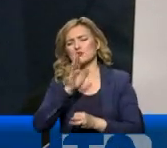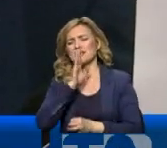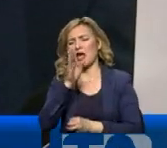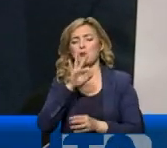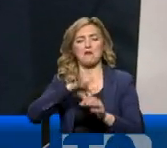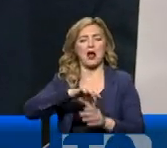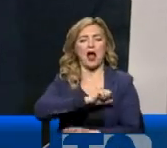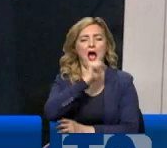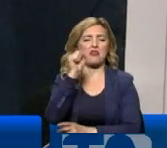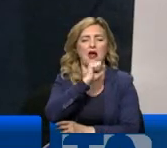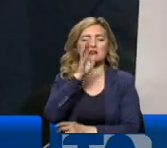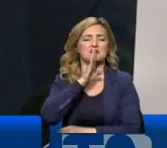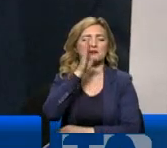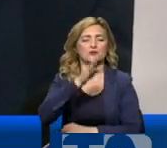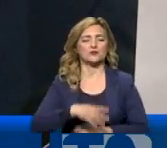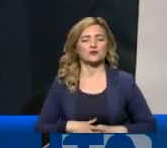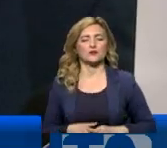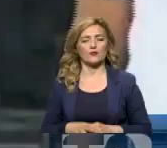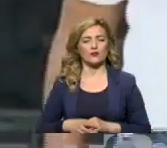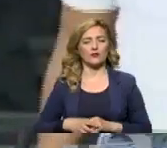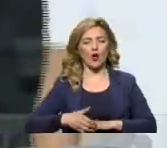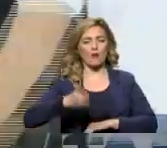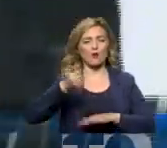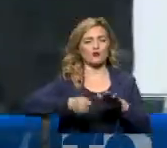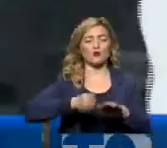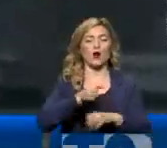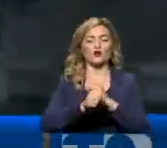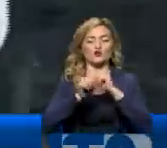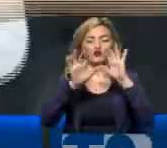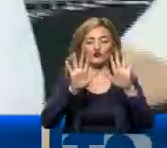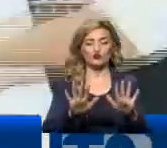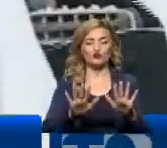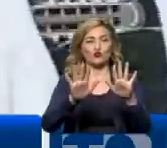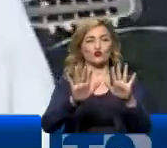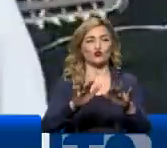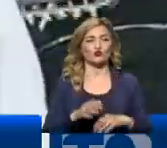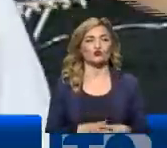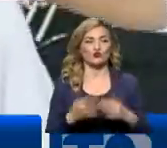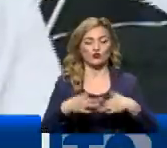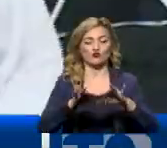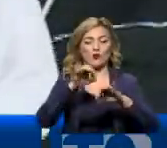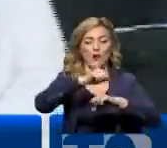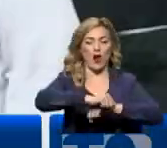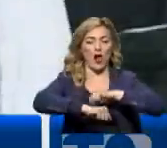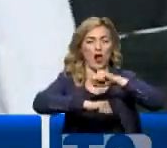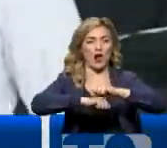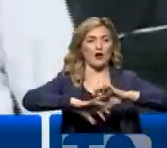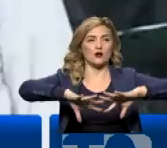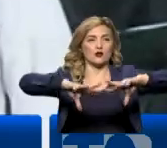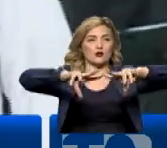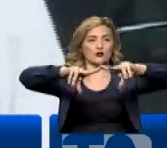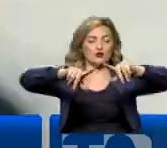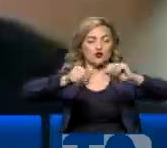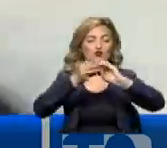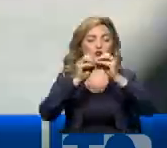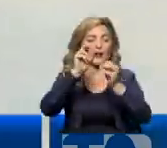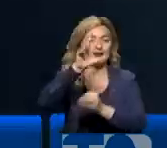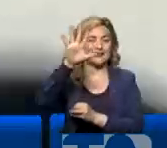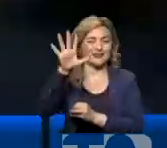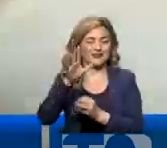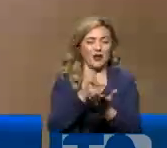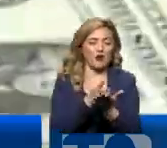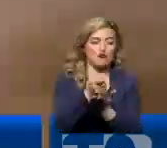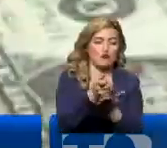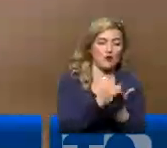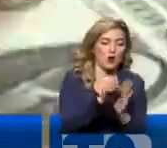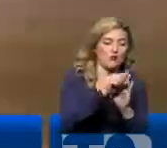las elecciones. Según el procurador, durante una década se estableció una sofisticada estructura de corrupción de un partido que a través de